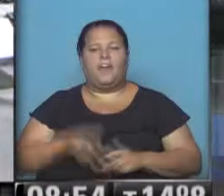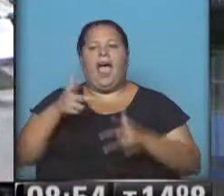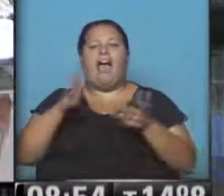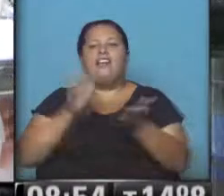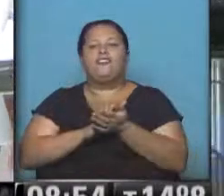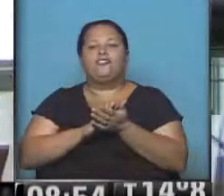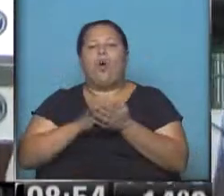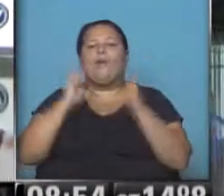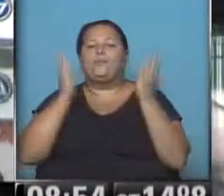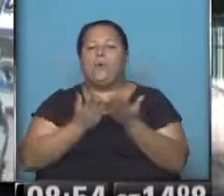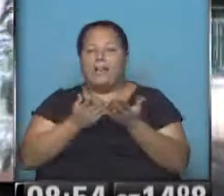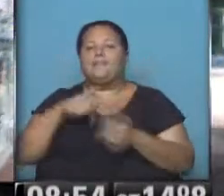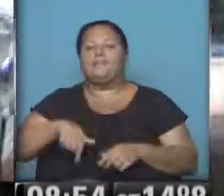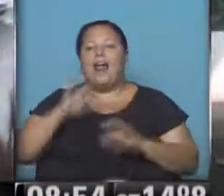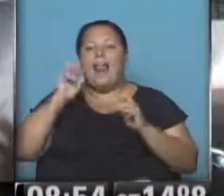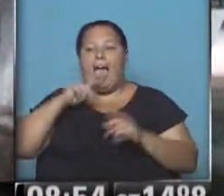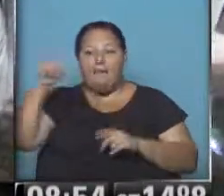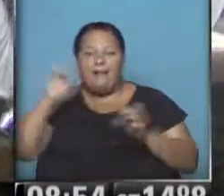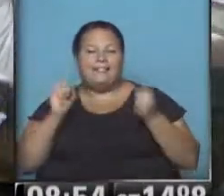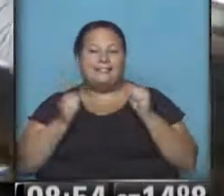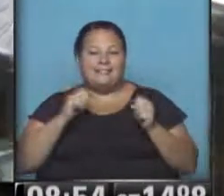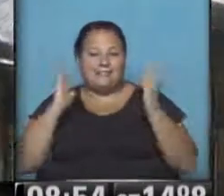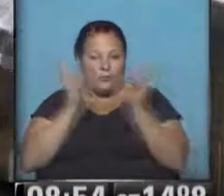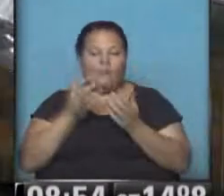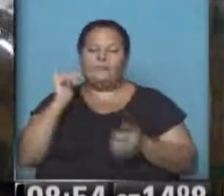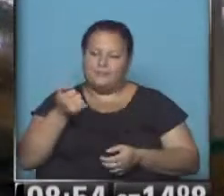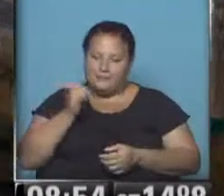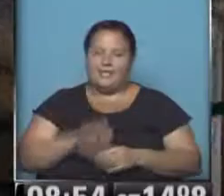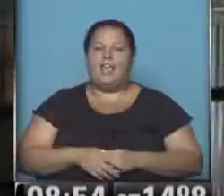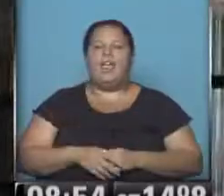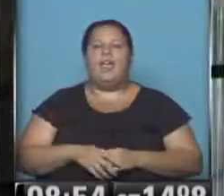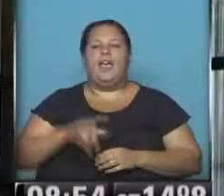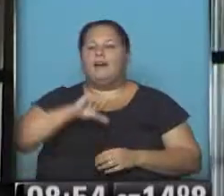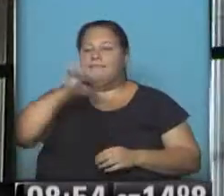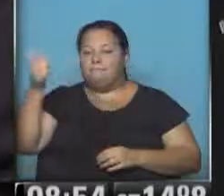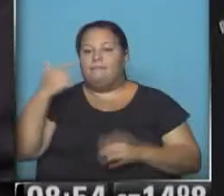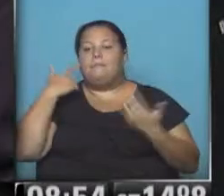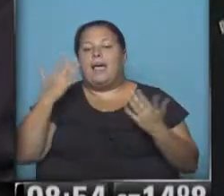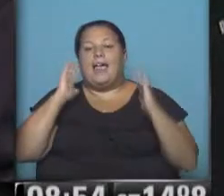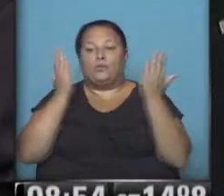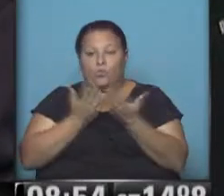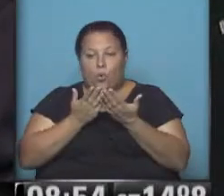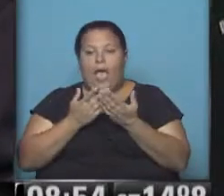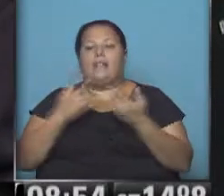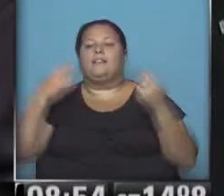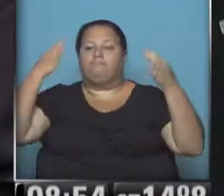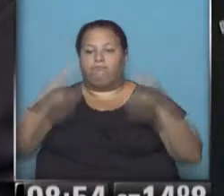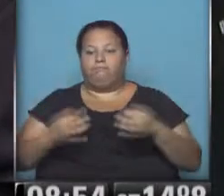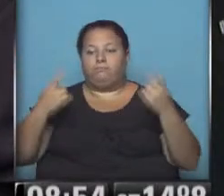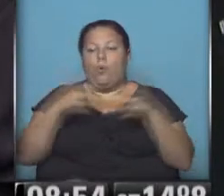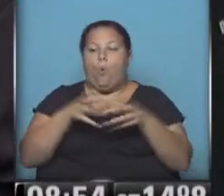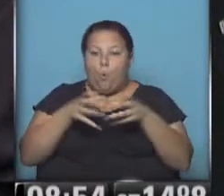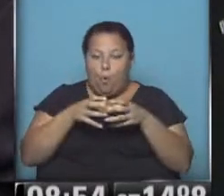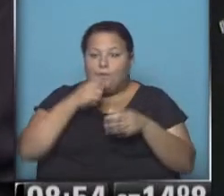a la plata pero una noche pincho exactamente con una victoria a estudiantes estará consolidándose en su